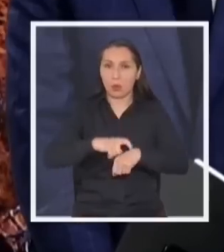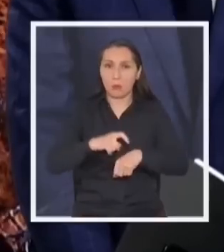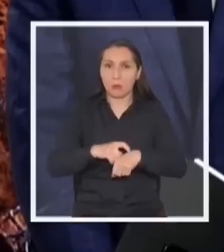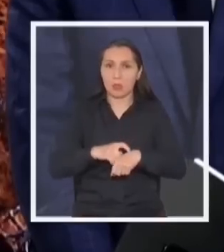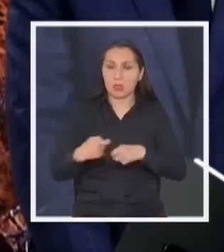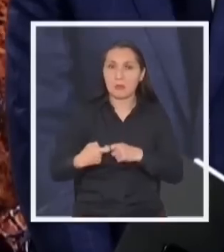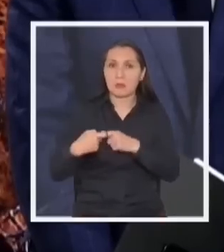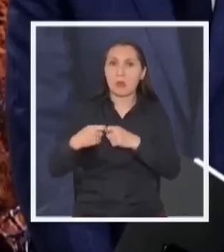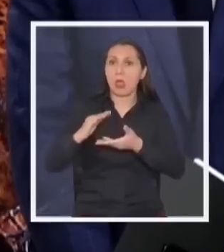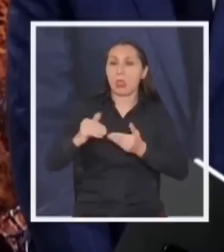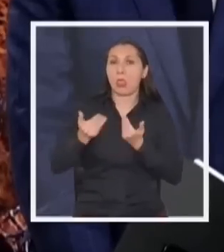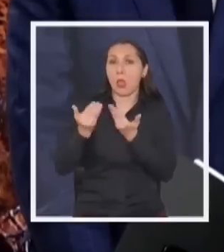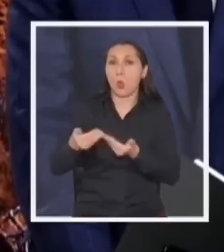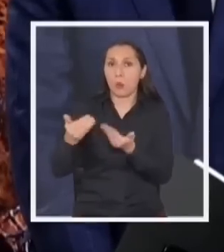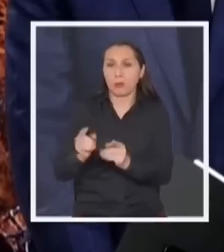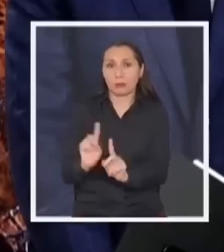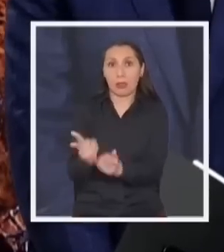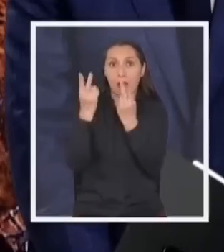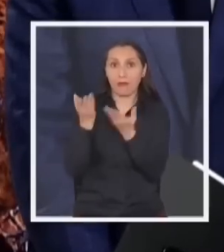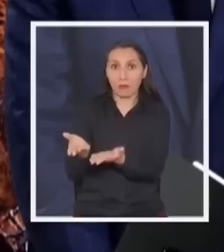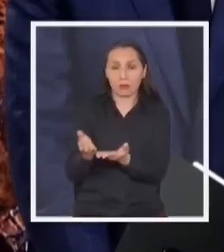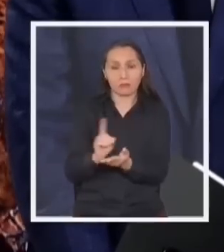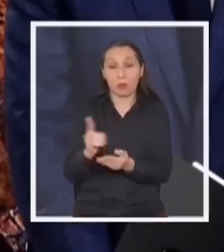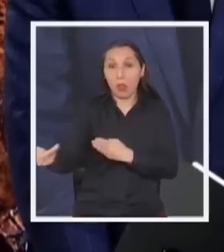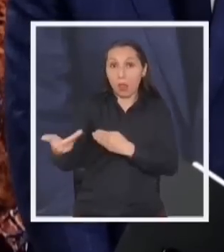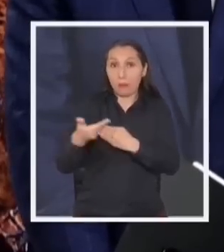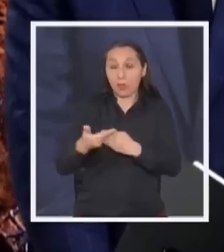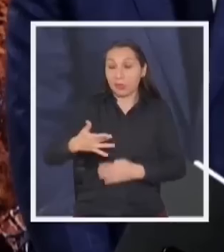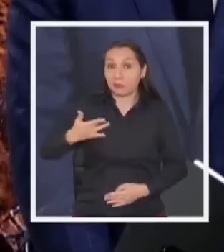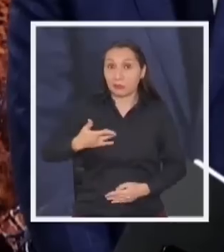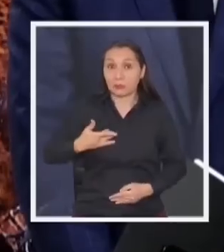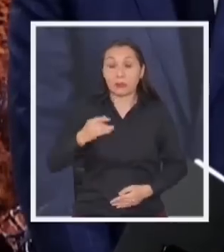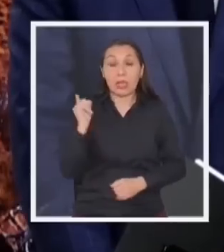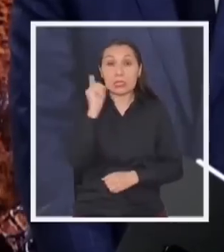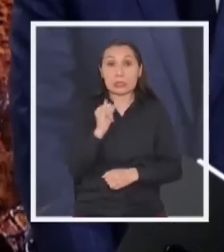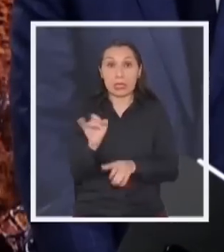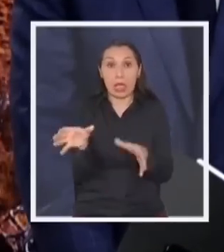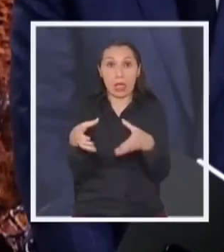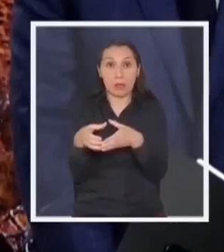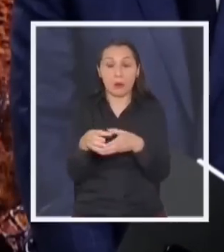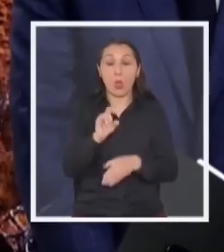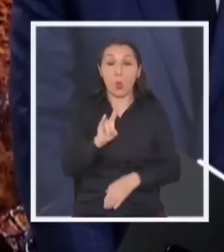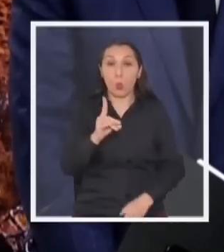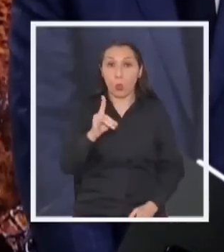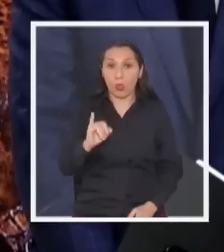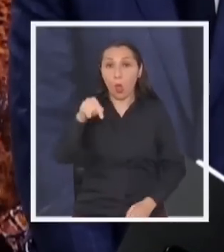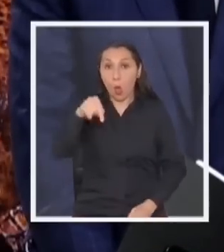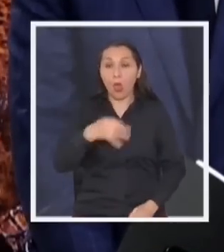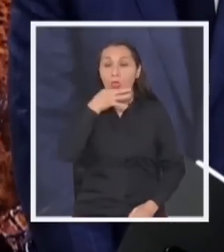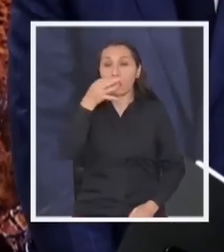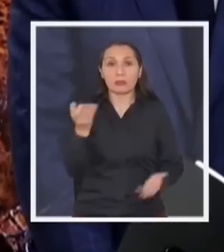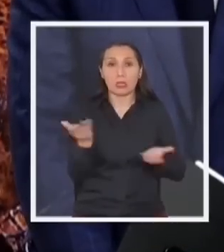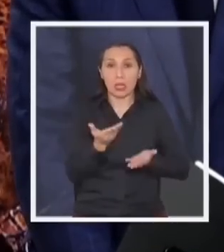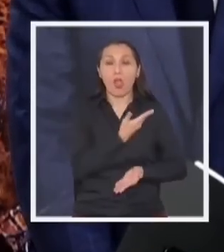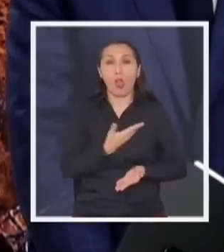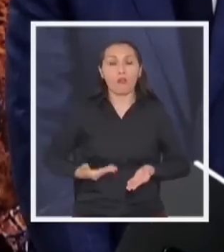la legitimidad del programa de gobierno sigue intacta. La derecha tradicional, por su parte, ha advertido que no se